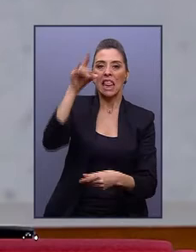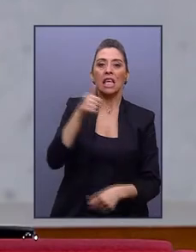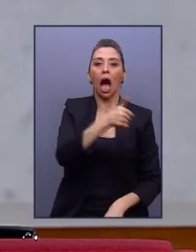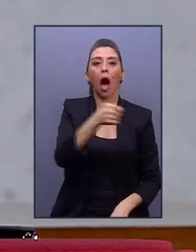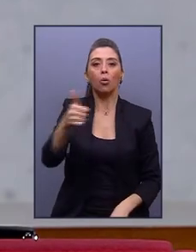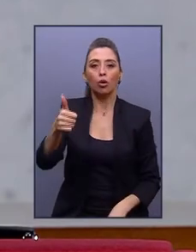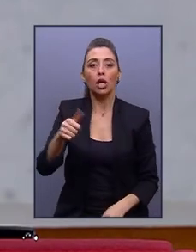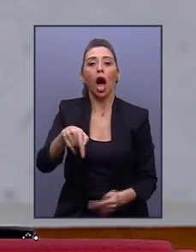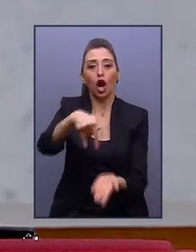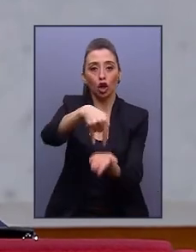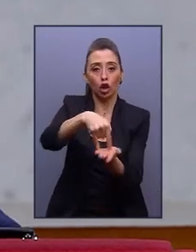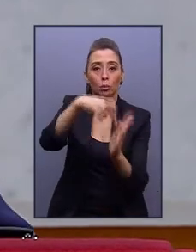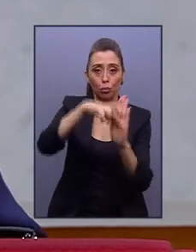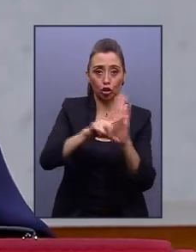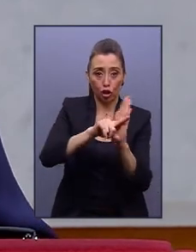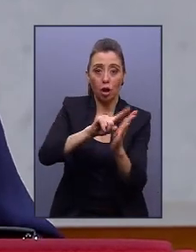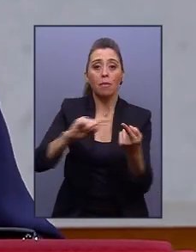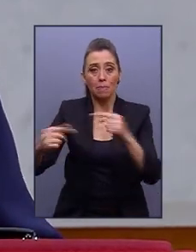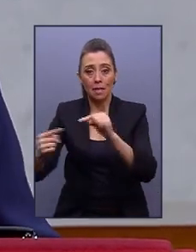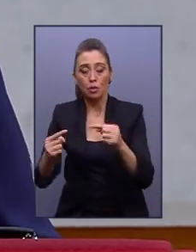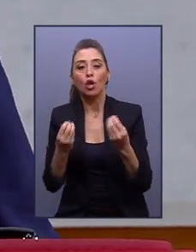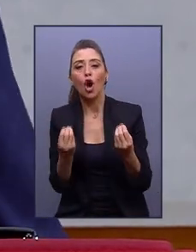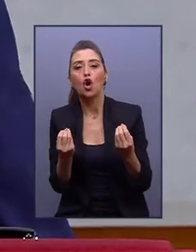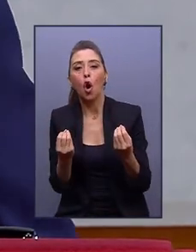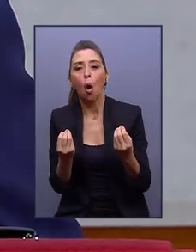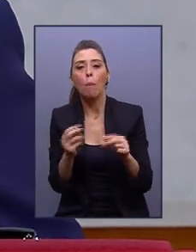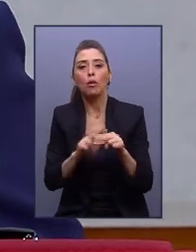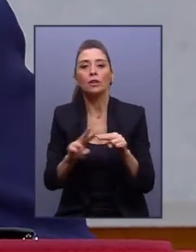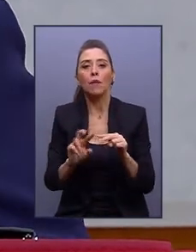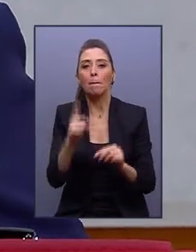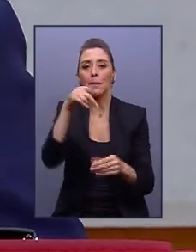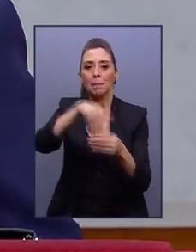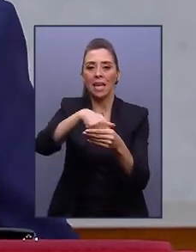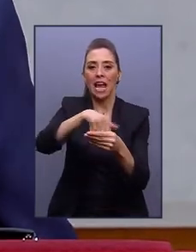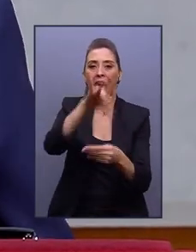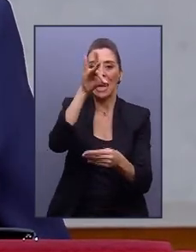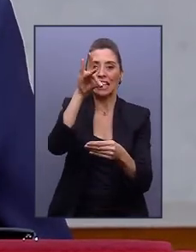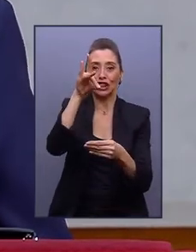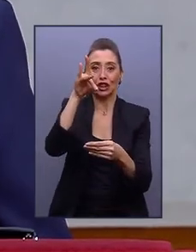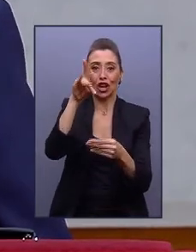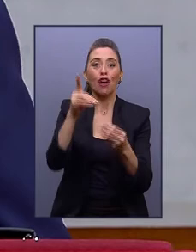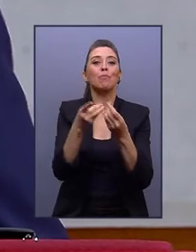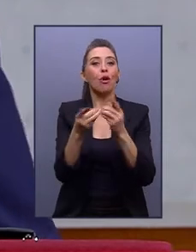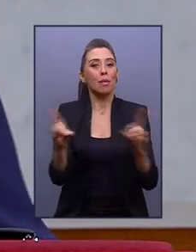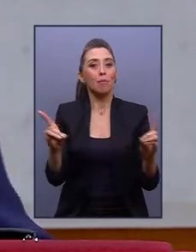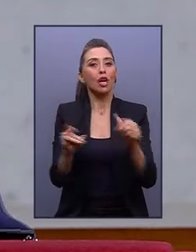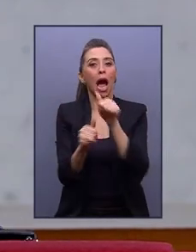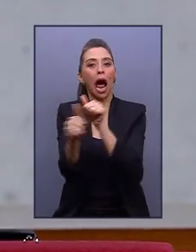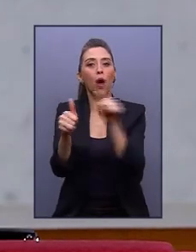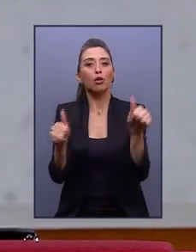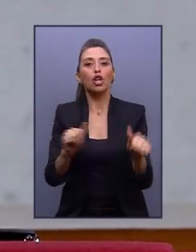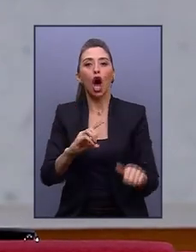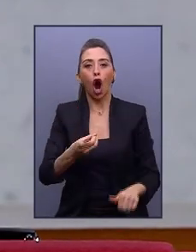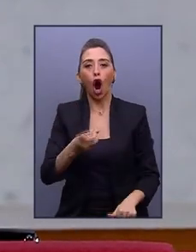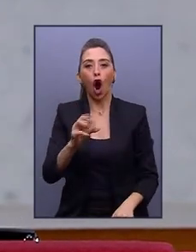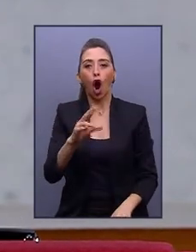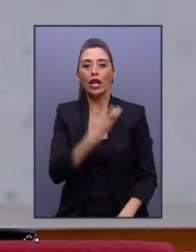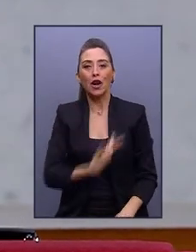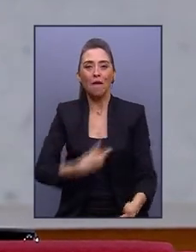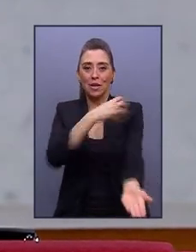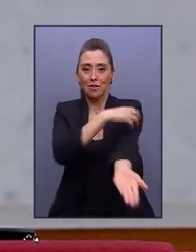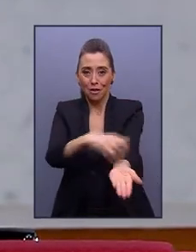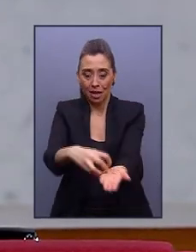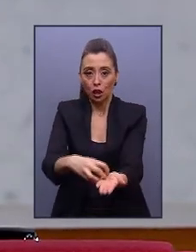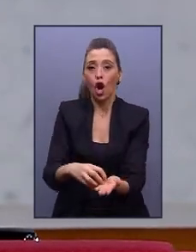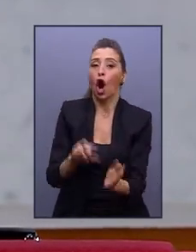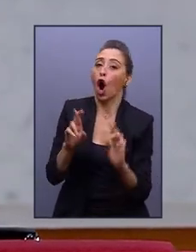se discute en el Congreso la oportunidad y la forma en que tendrá lugar la primera elección democrática de estas autoridades. Esperamos que este Congreso pueda